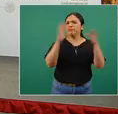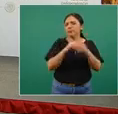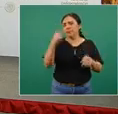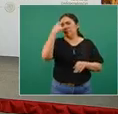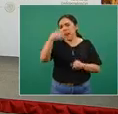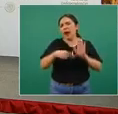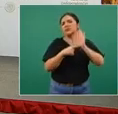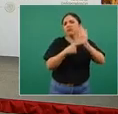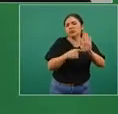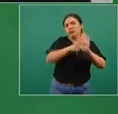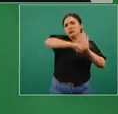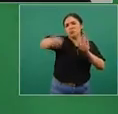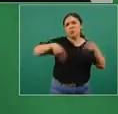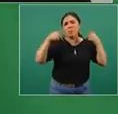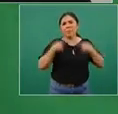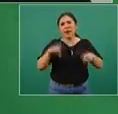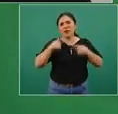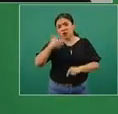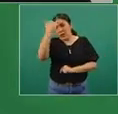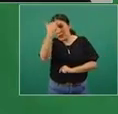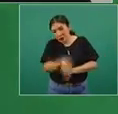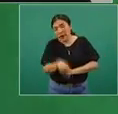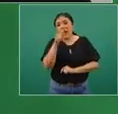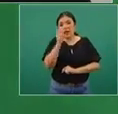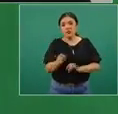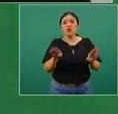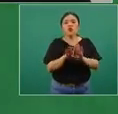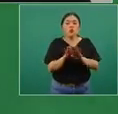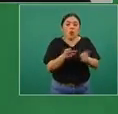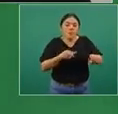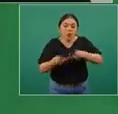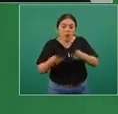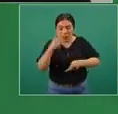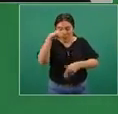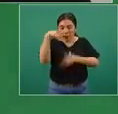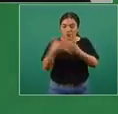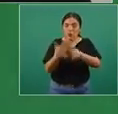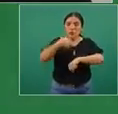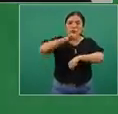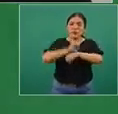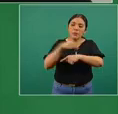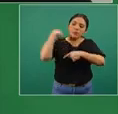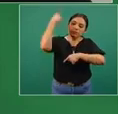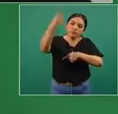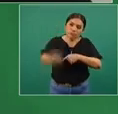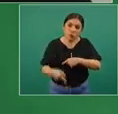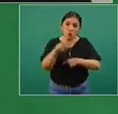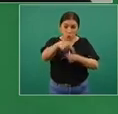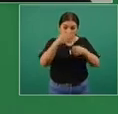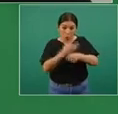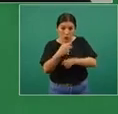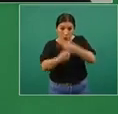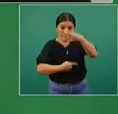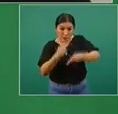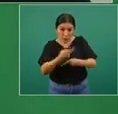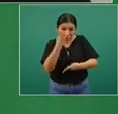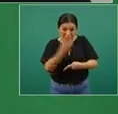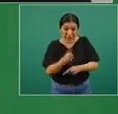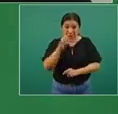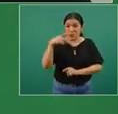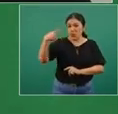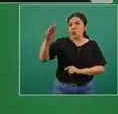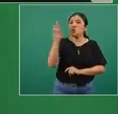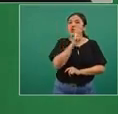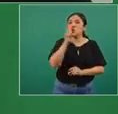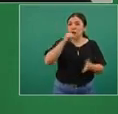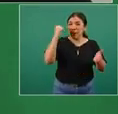presentando a la audiencia y al público en general la programación de siguientes semanas. Vamos a tomar la pregunta específica de Sputnik para que